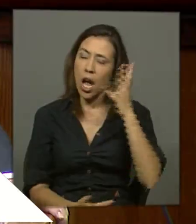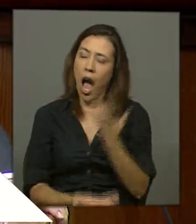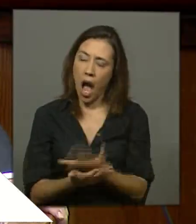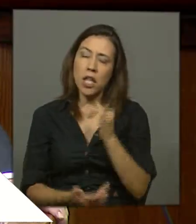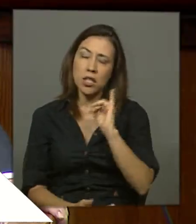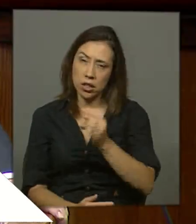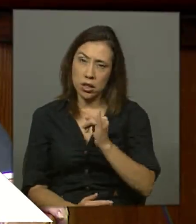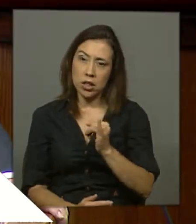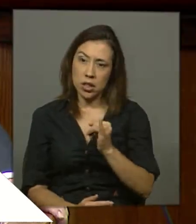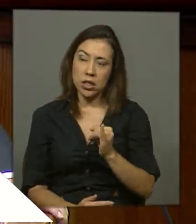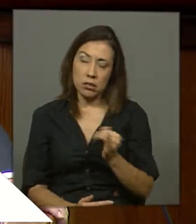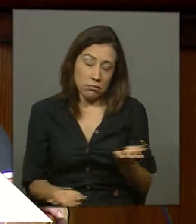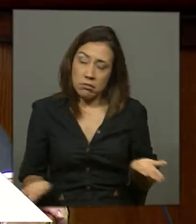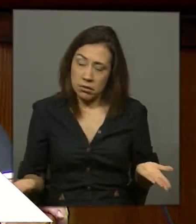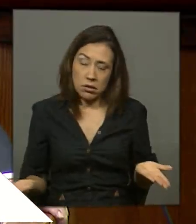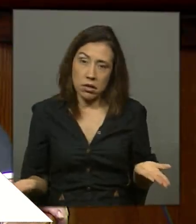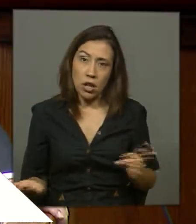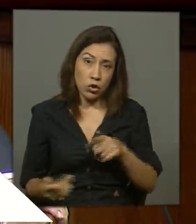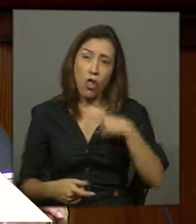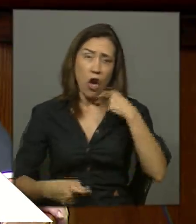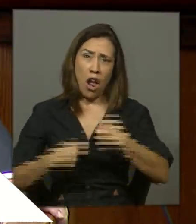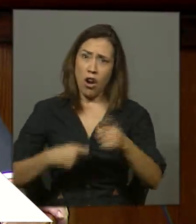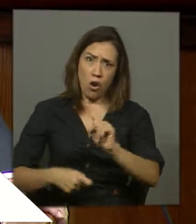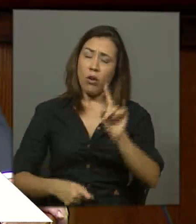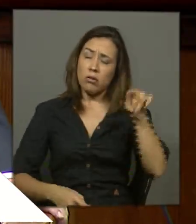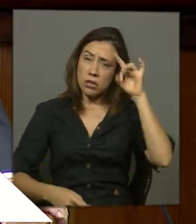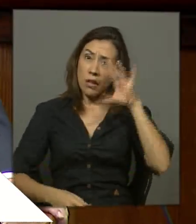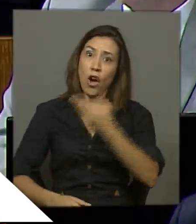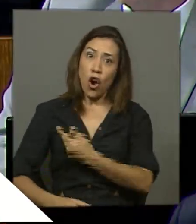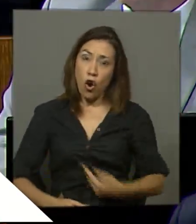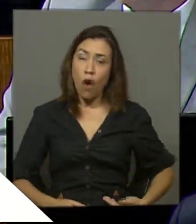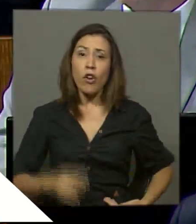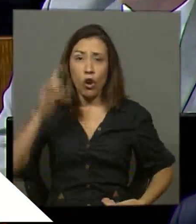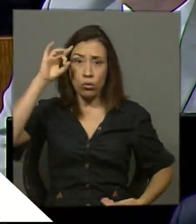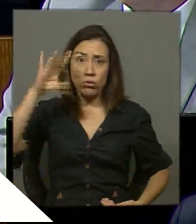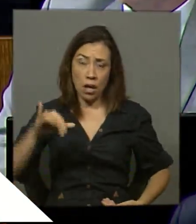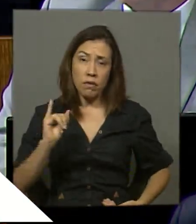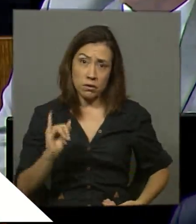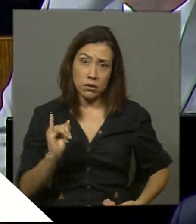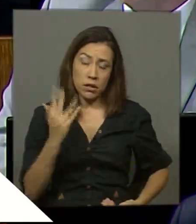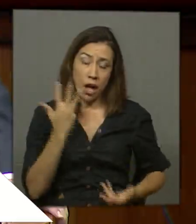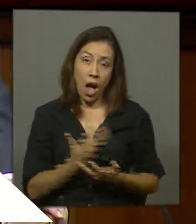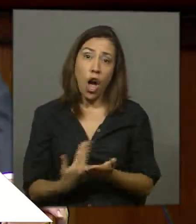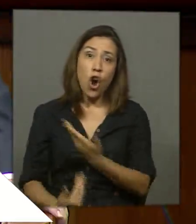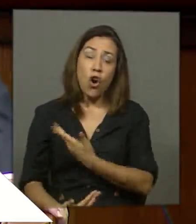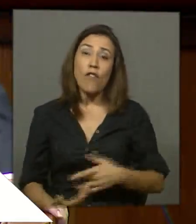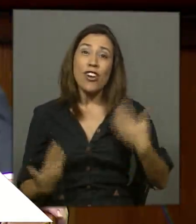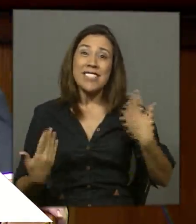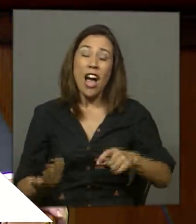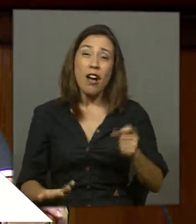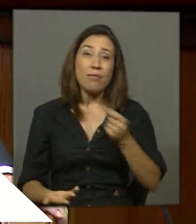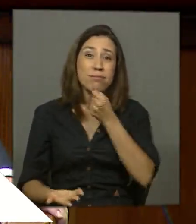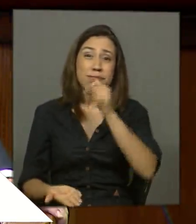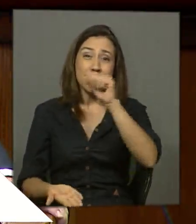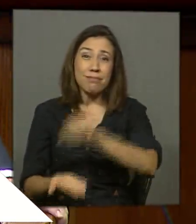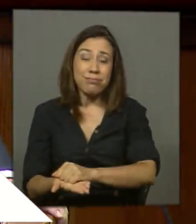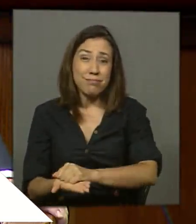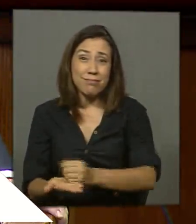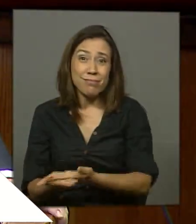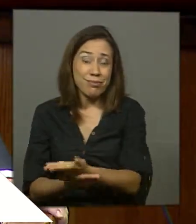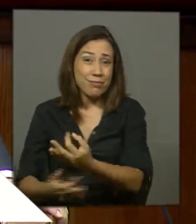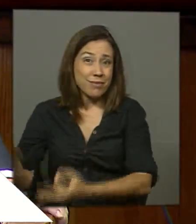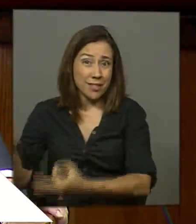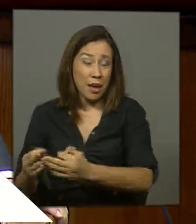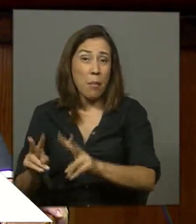terrorismo por supuesto quién lo niega ni el gobierno tampoco lo niega el gobierno se quere llado por actos terroristas en la